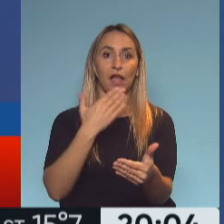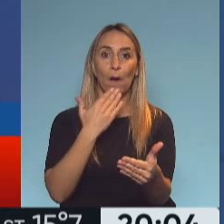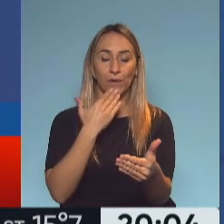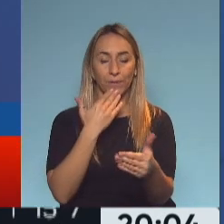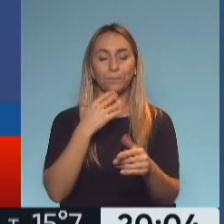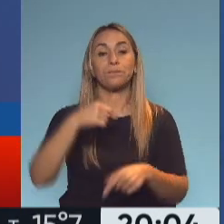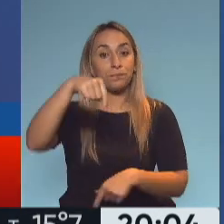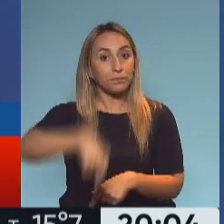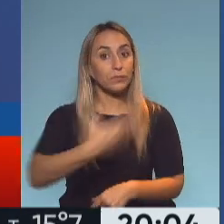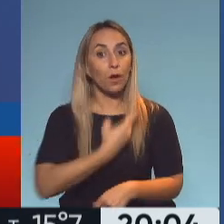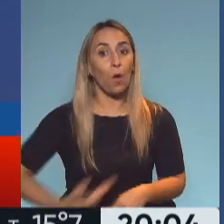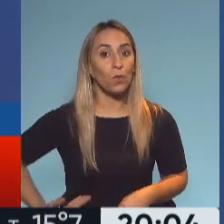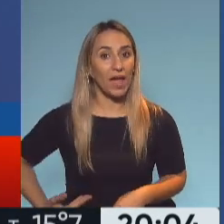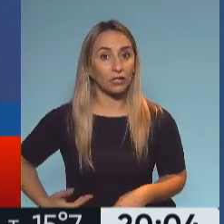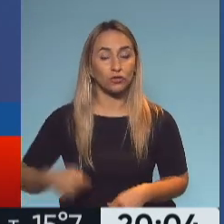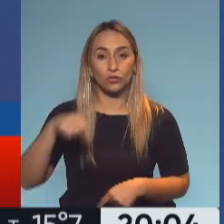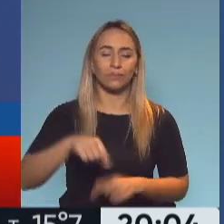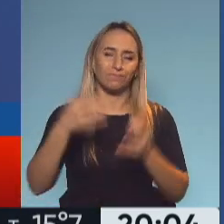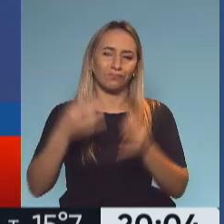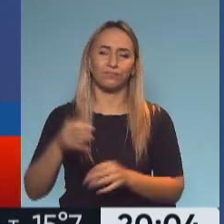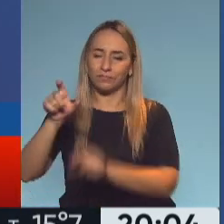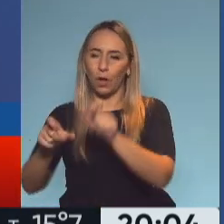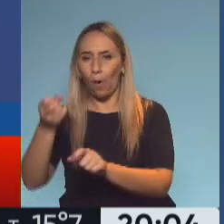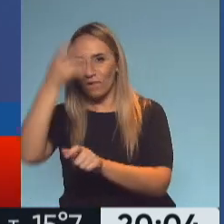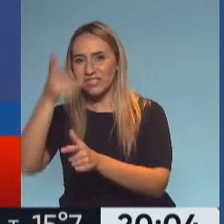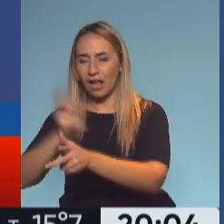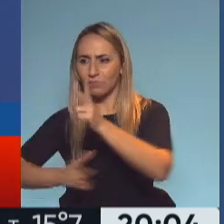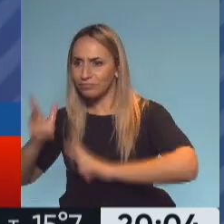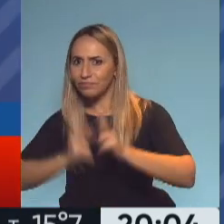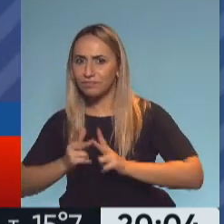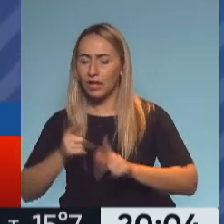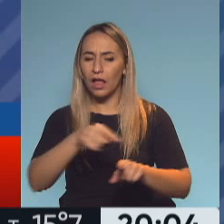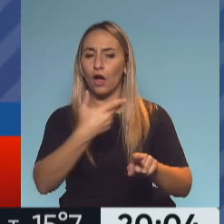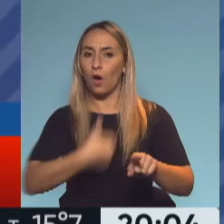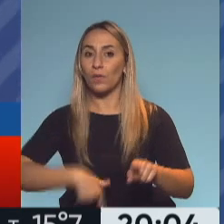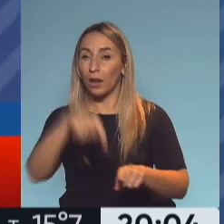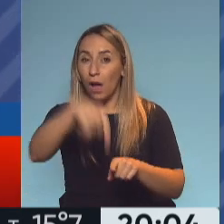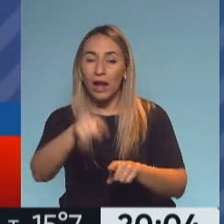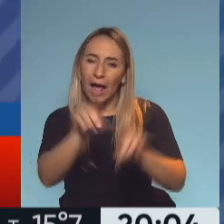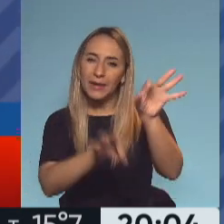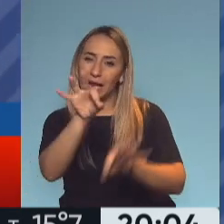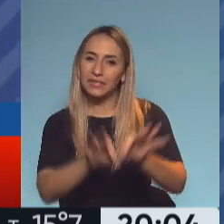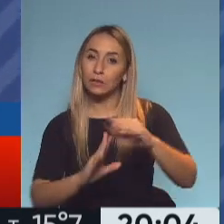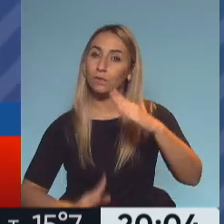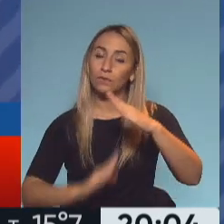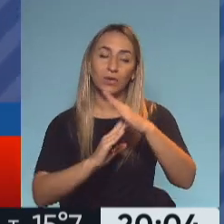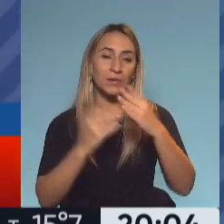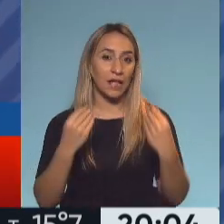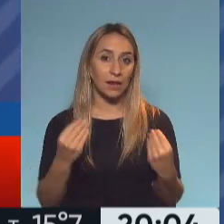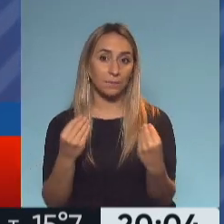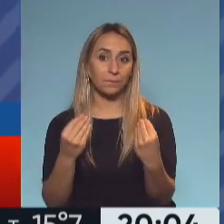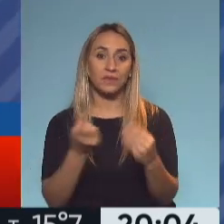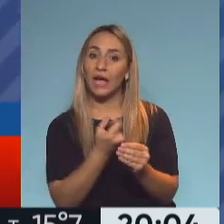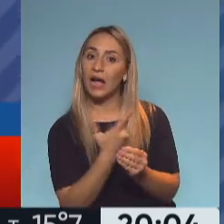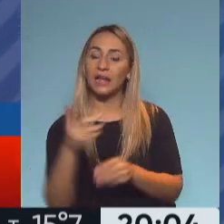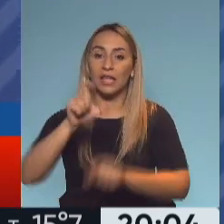este momento, según los voceros oficialmente, está estudiando. Fundamentalmente serán muy importantes el número